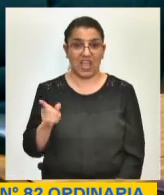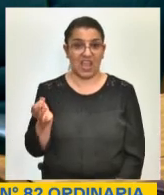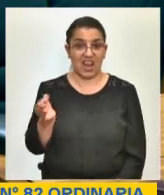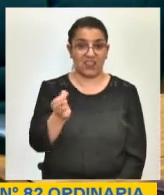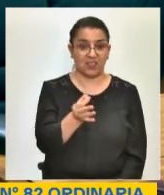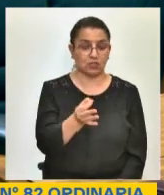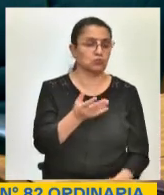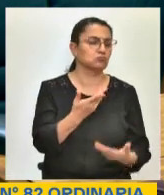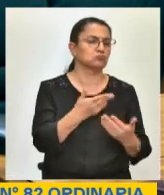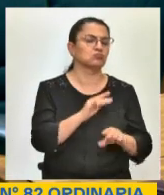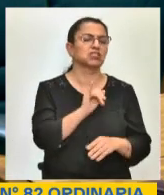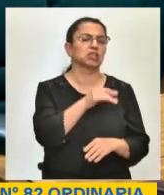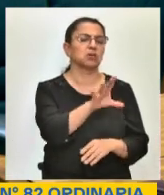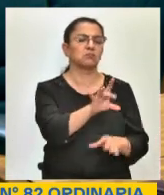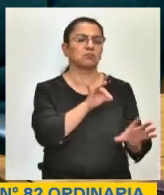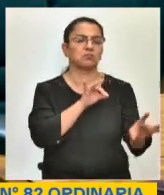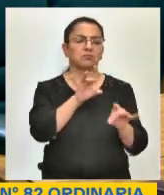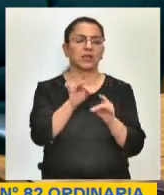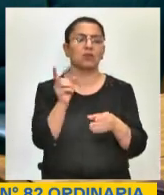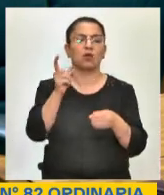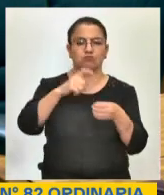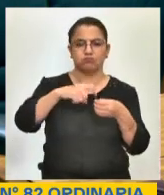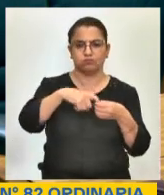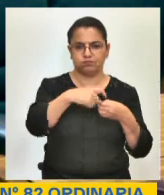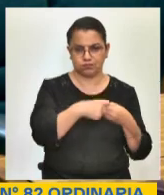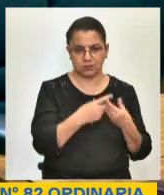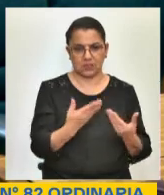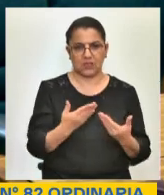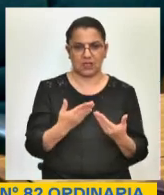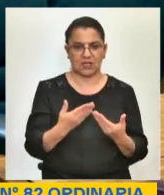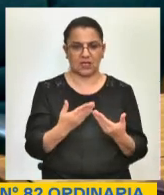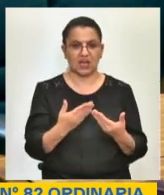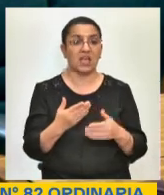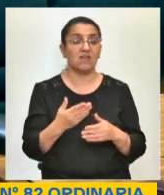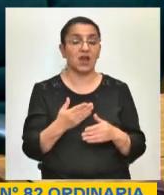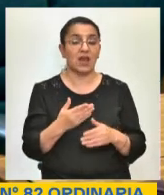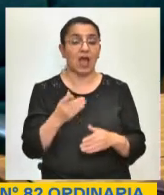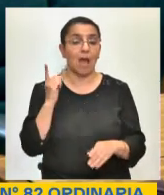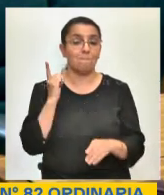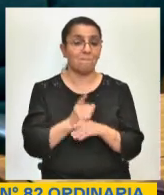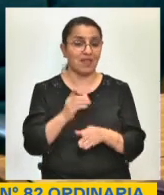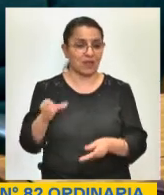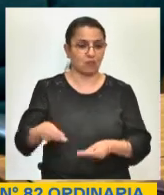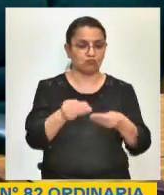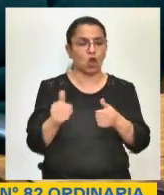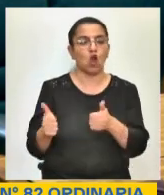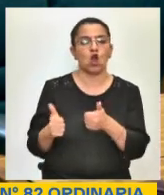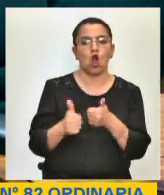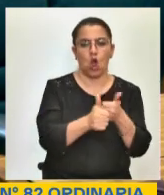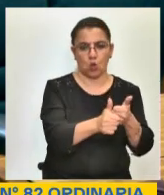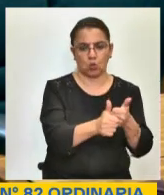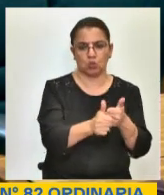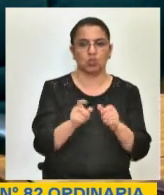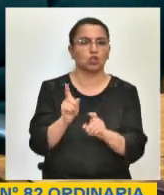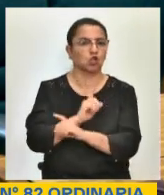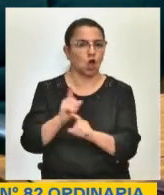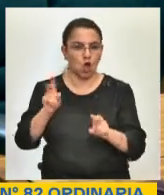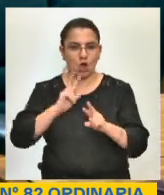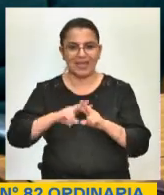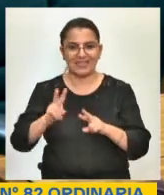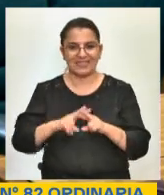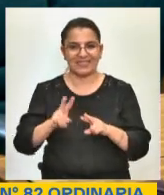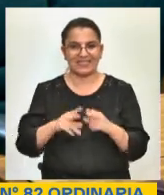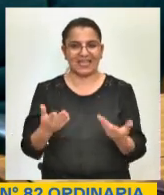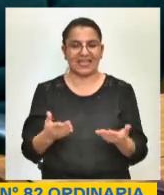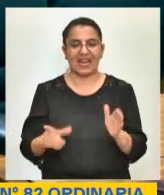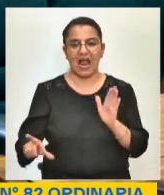reincorporar en algún minuto que les iban a mandar un coach lo que habíamos pedido que no se hiciera que esto se entregara la administración de